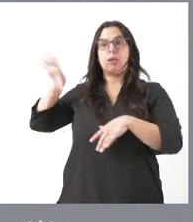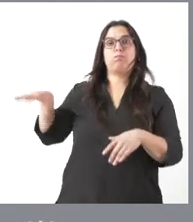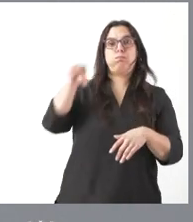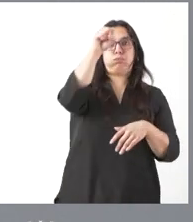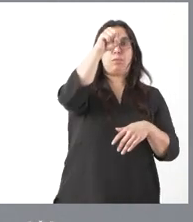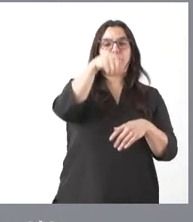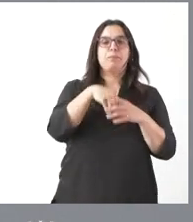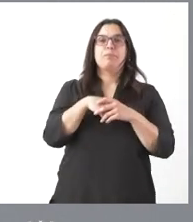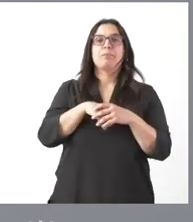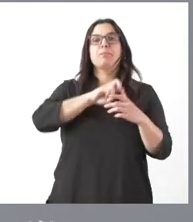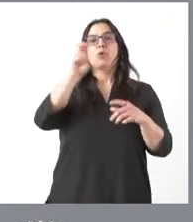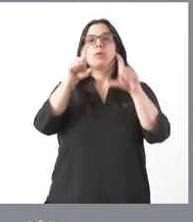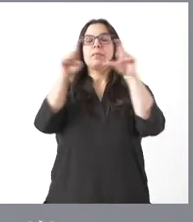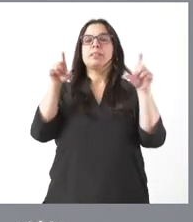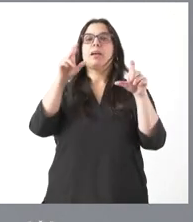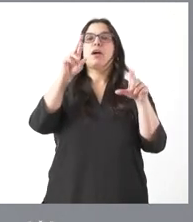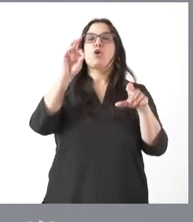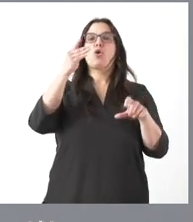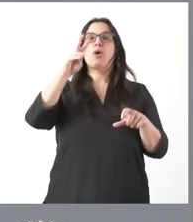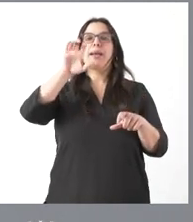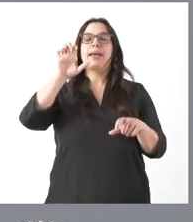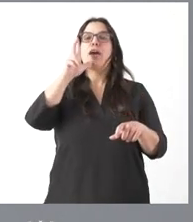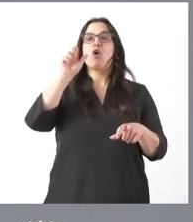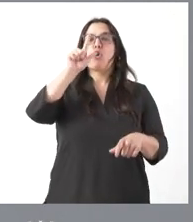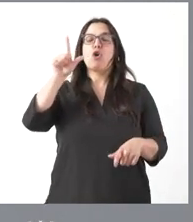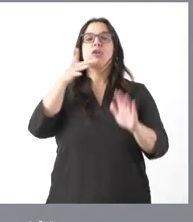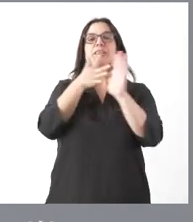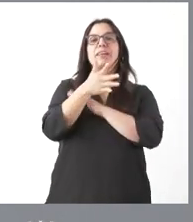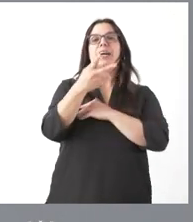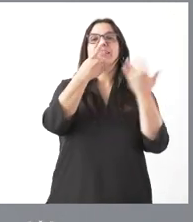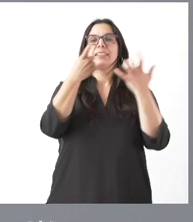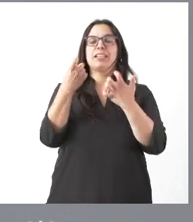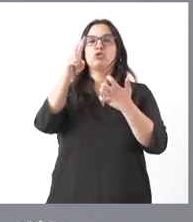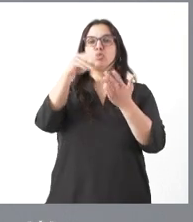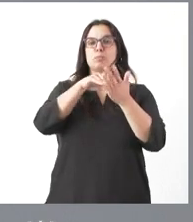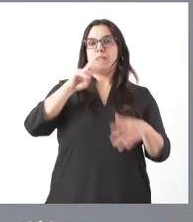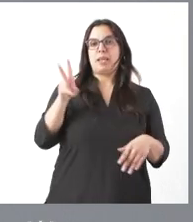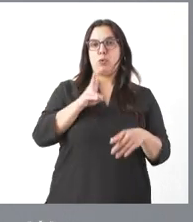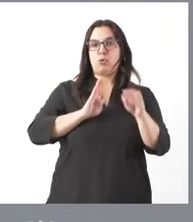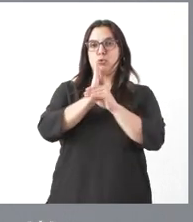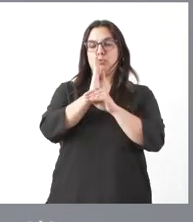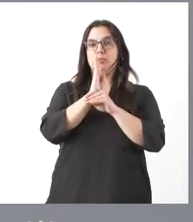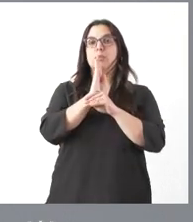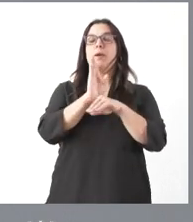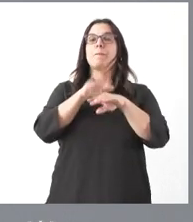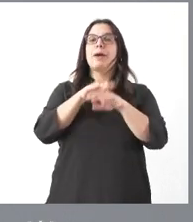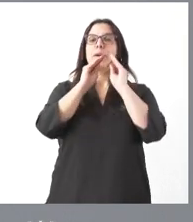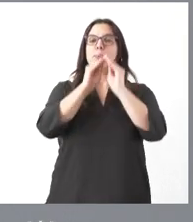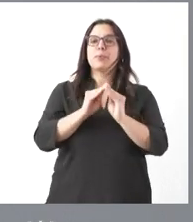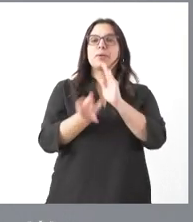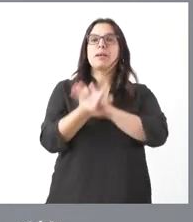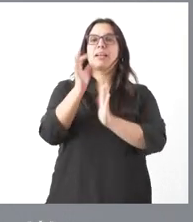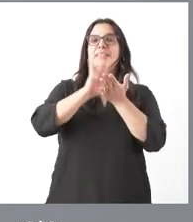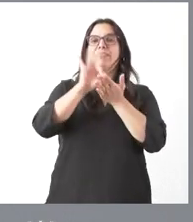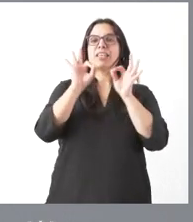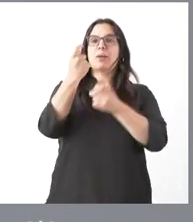rockethol estamos dando una subvención de 600 2000 euros para el desarrollo de servicios de venta